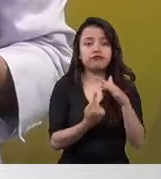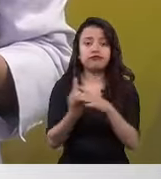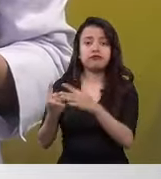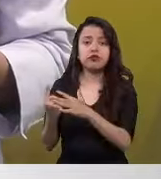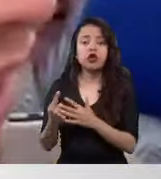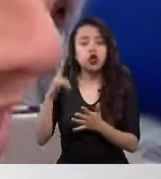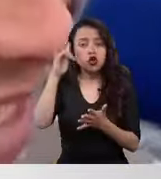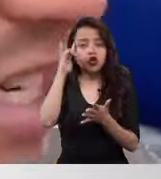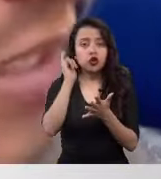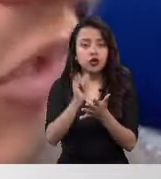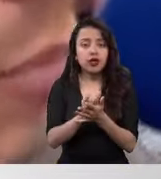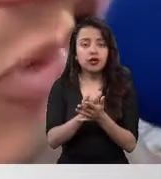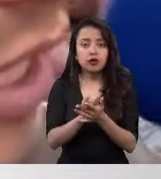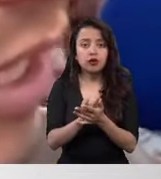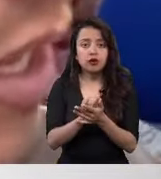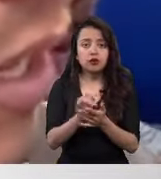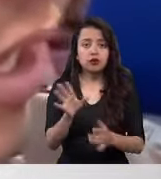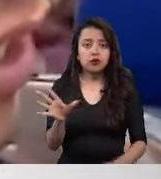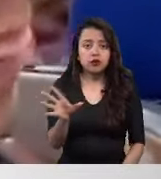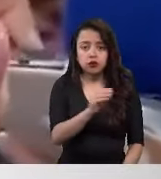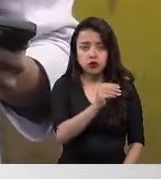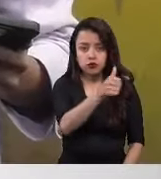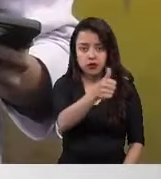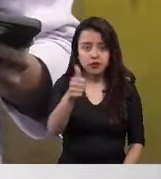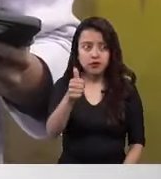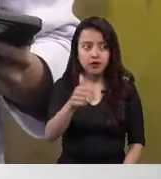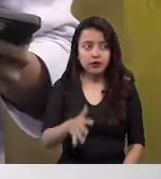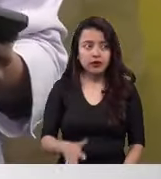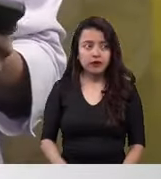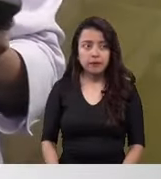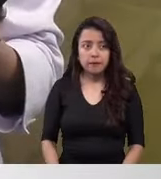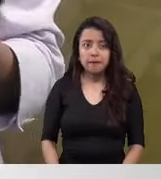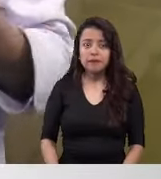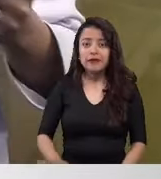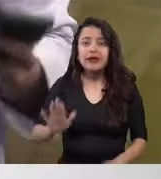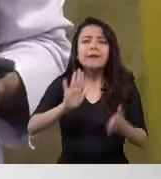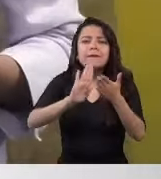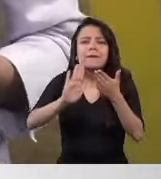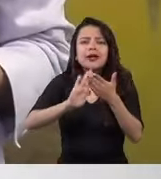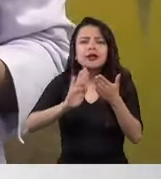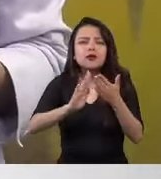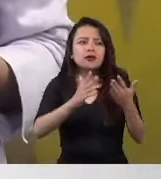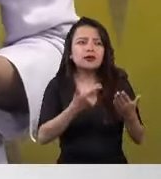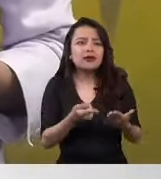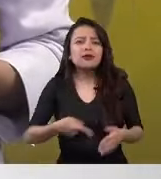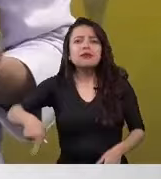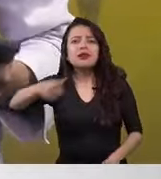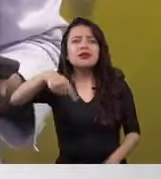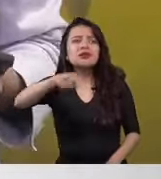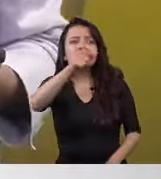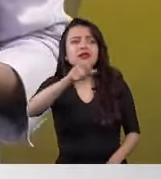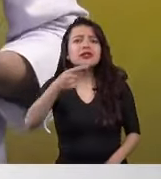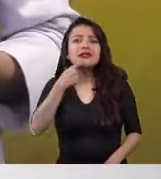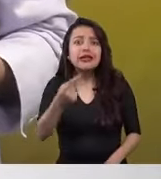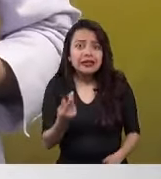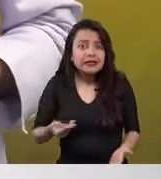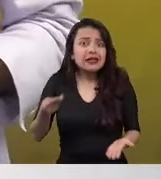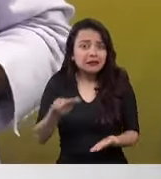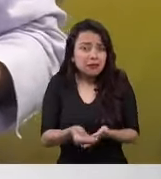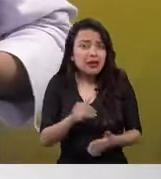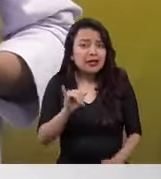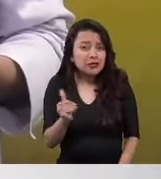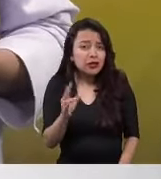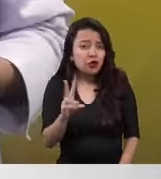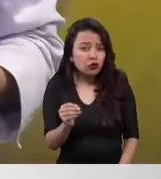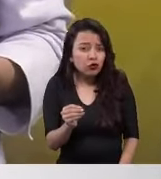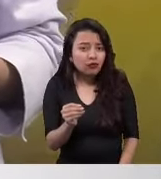fe. Director, pero lo que ellos están diciendo es si se les va a pagar o no. Esa es como la principal preocupación, porque muchos de ellos